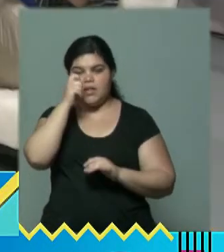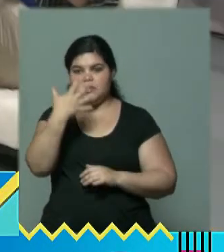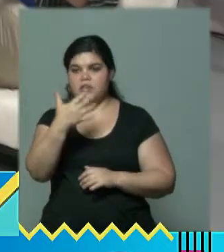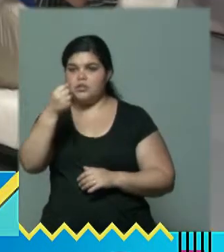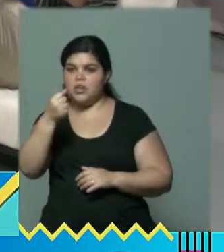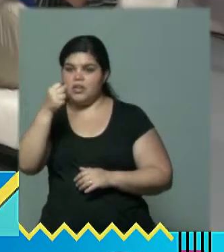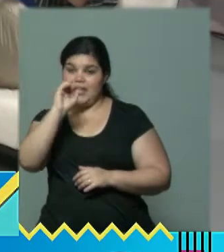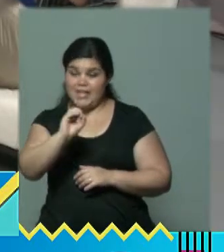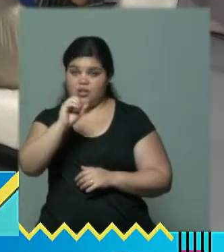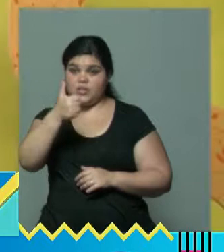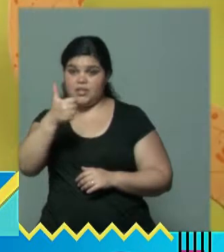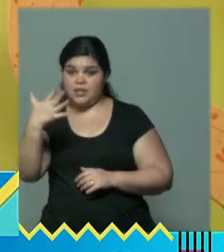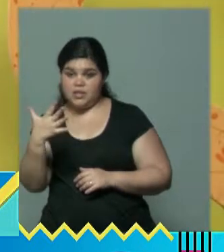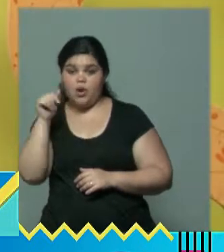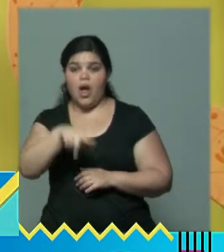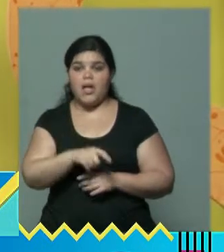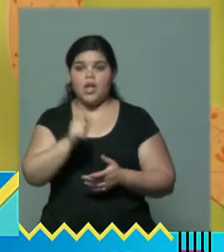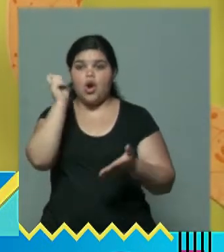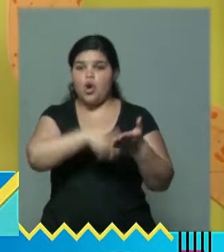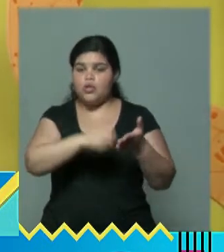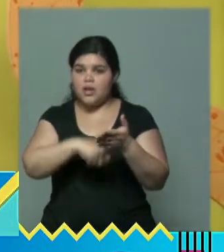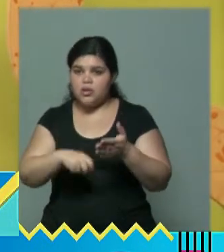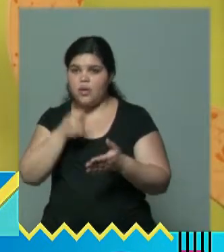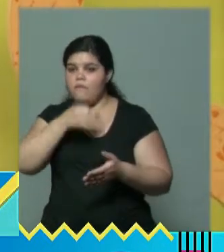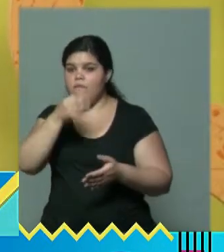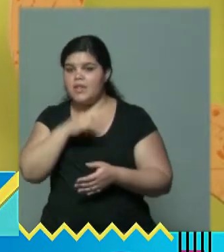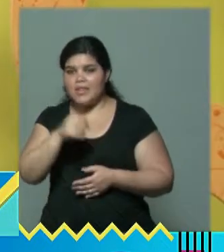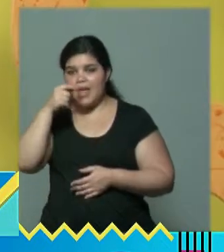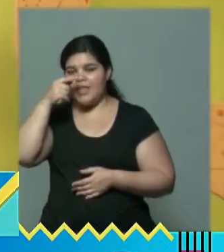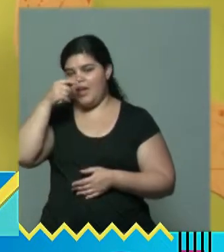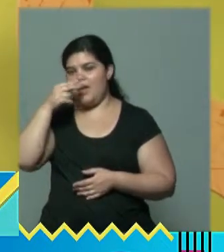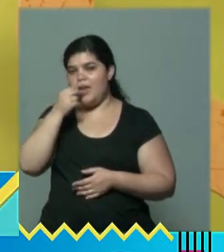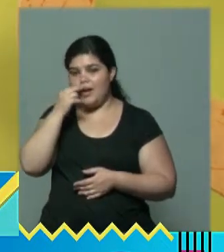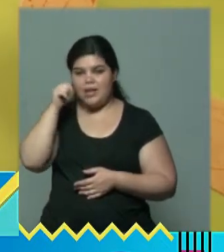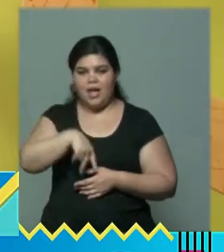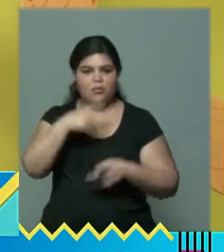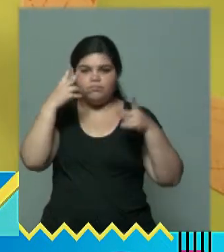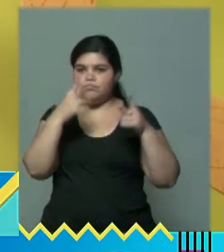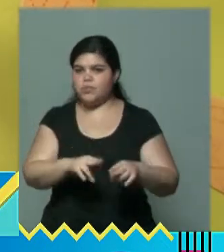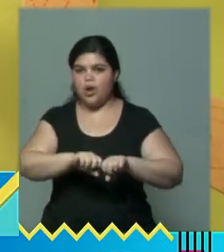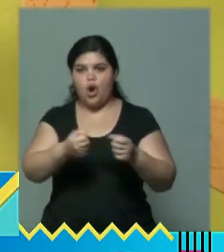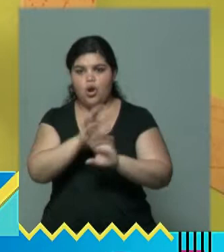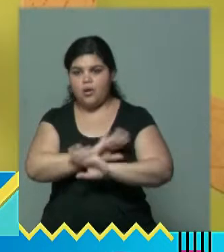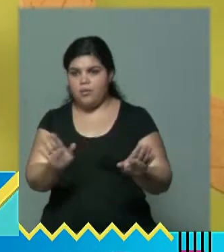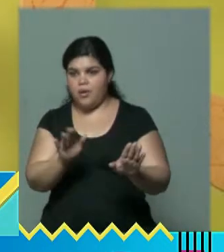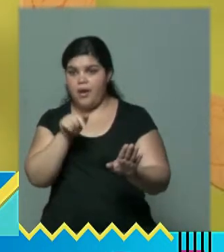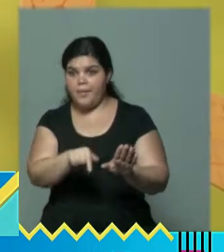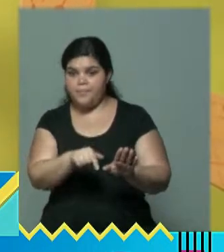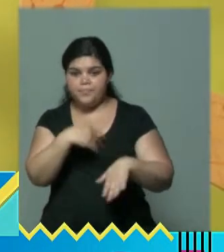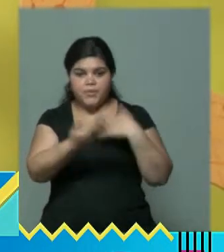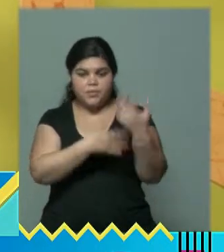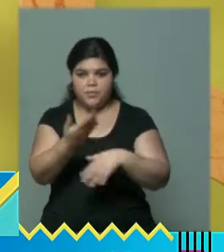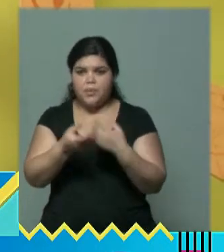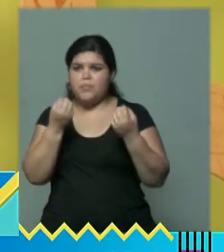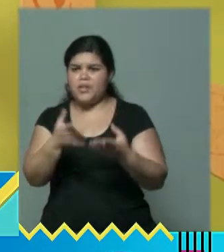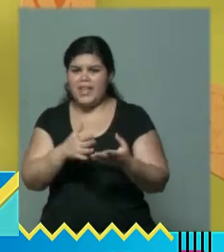25065, todos los contratos de venta de energía que se podían realizar a nivel provincial se cancelaron. Todo eso hoy está pisado justamente porque está tan desequilibrado